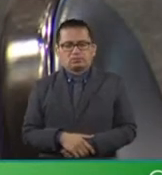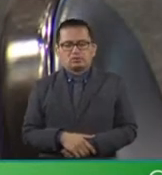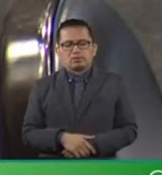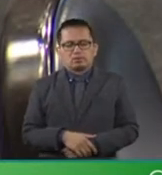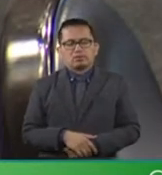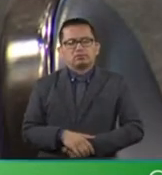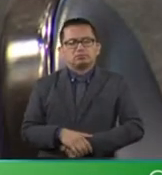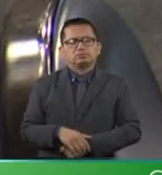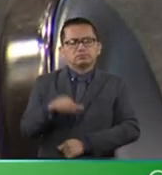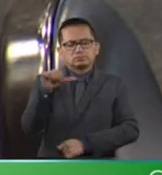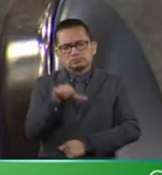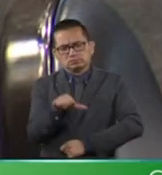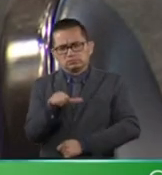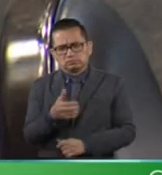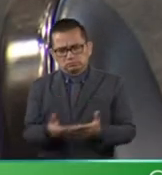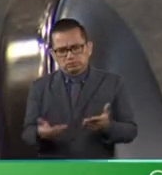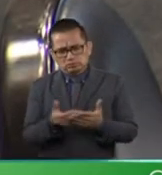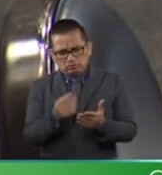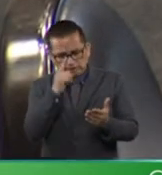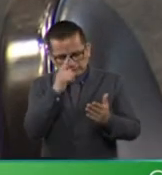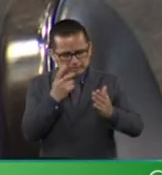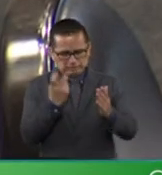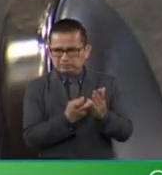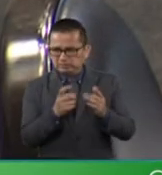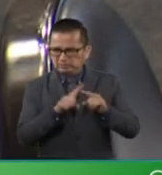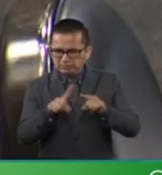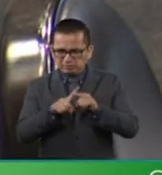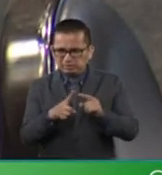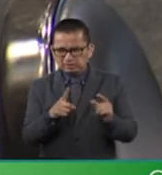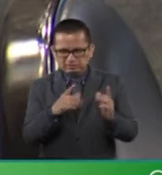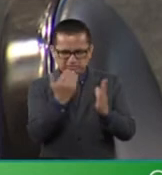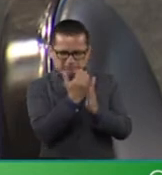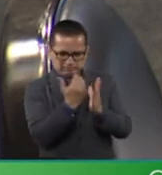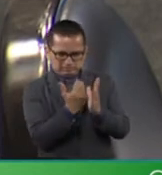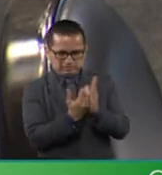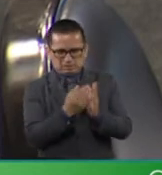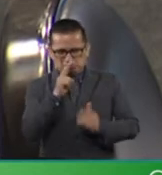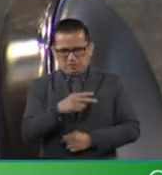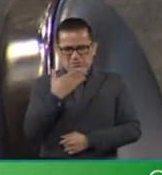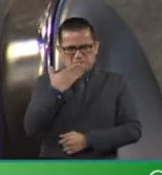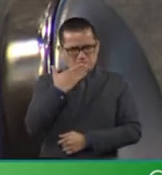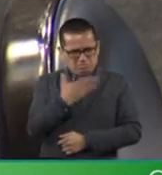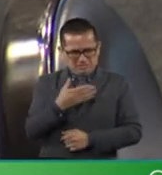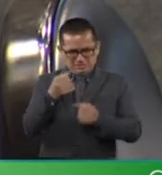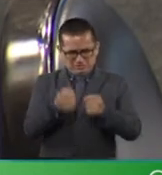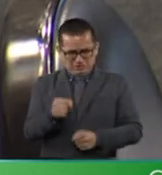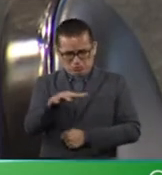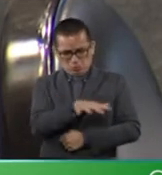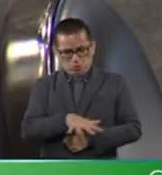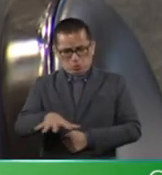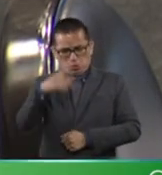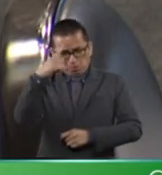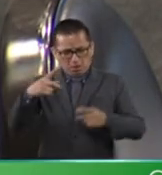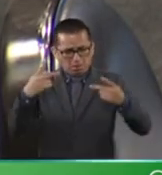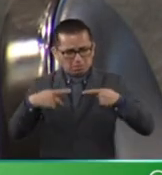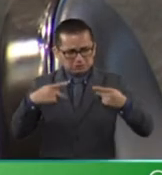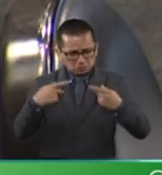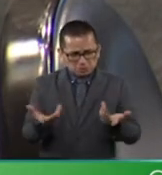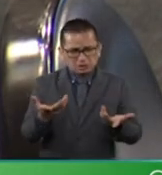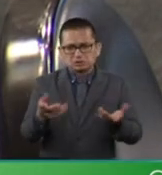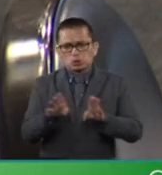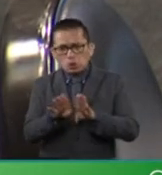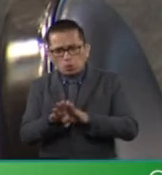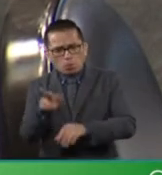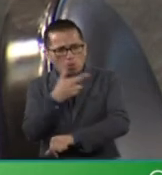diversas situaciones que enturbian y quitan certidumbre a la ya cuestionable elección de personas